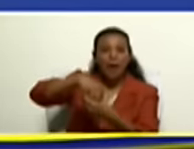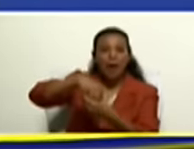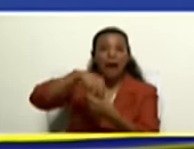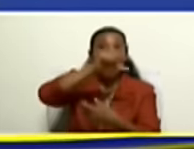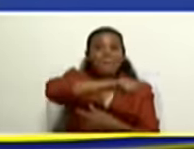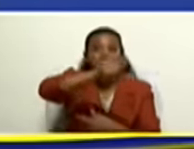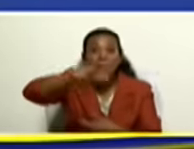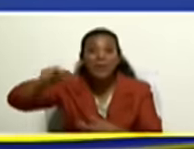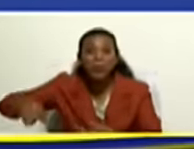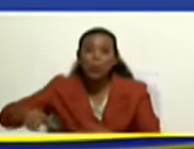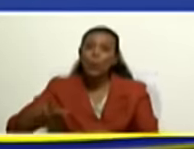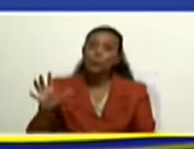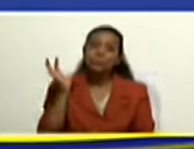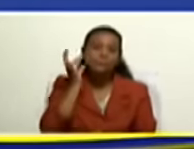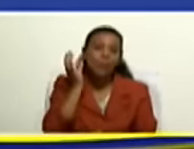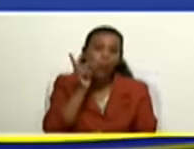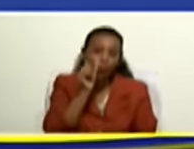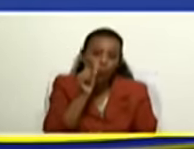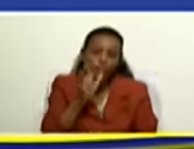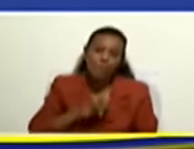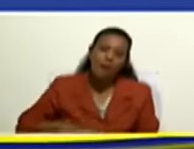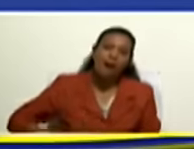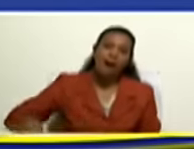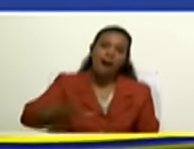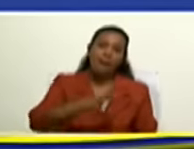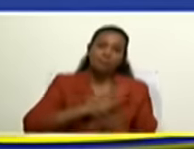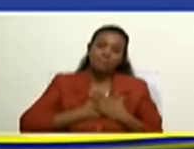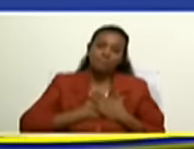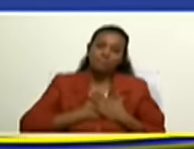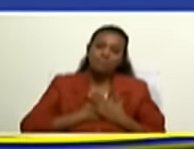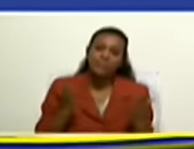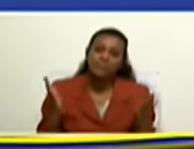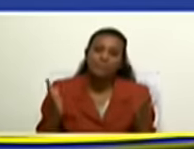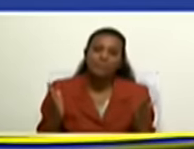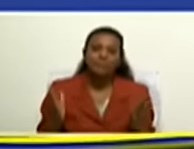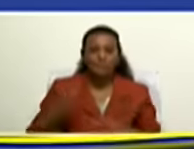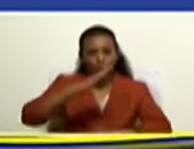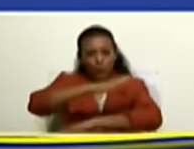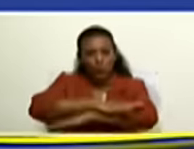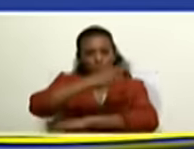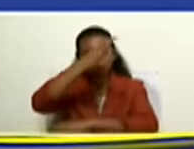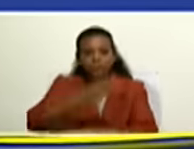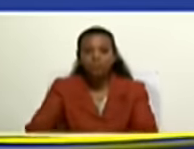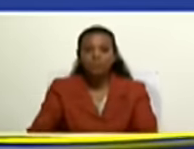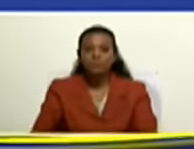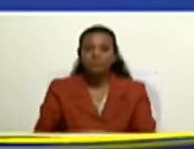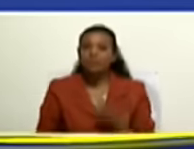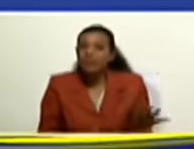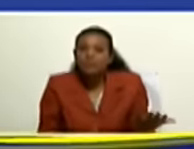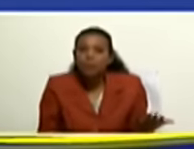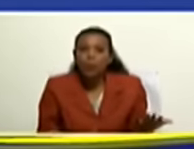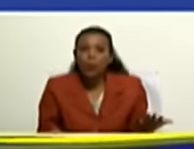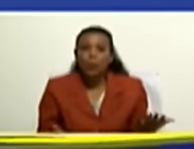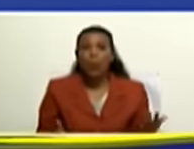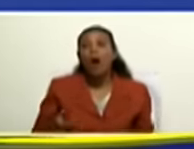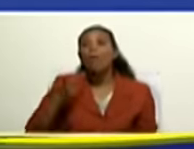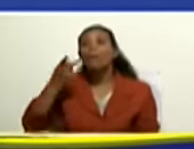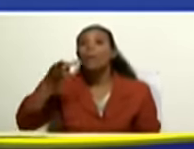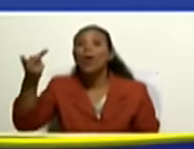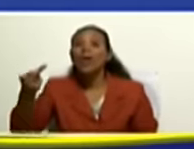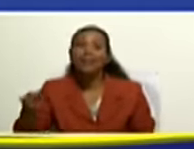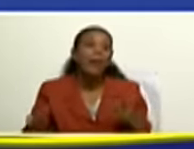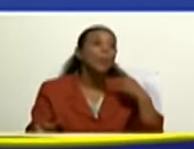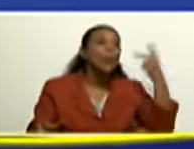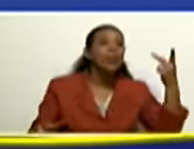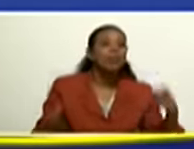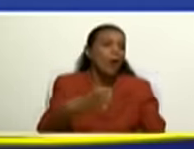cada una de las venezolanas y a cada uno de los venezolanos de bien. No hay colores políticos,